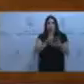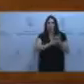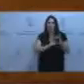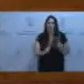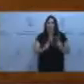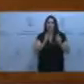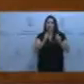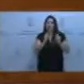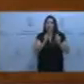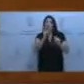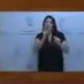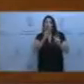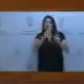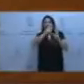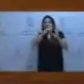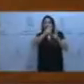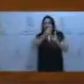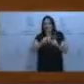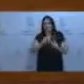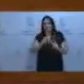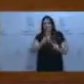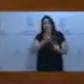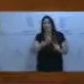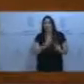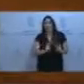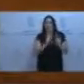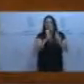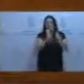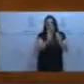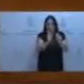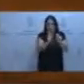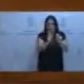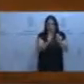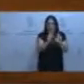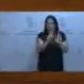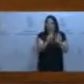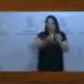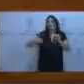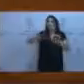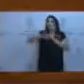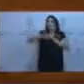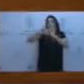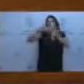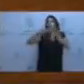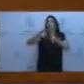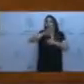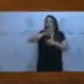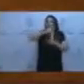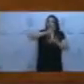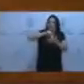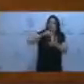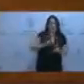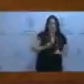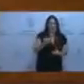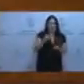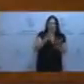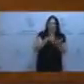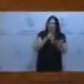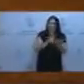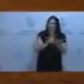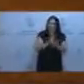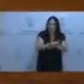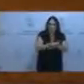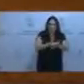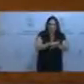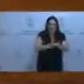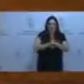por las administraciones o entes locales. No queramos meterlo ya a través de ese famoso área central. Requisito imprescindible para